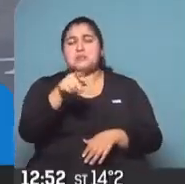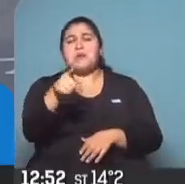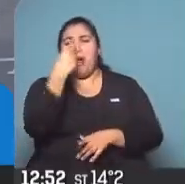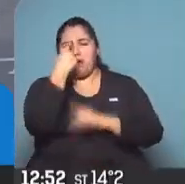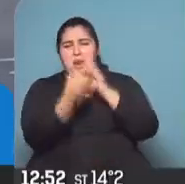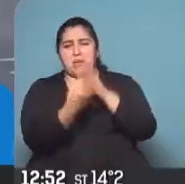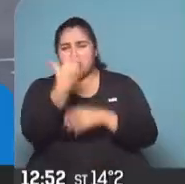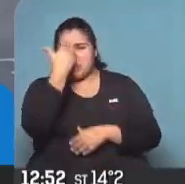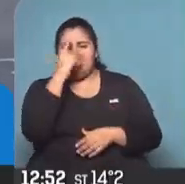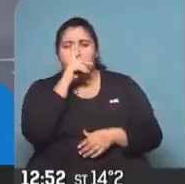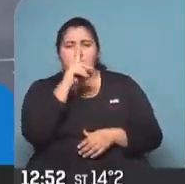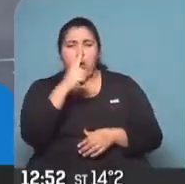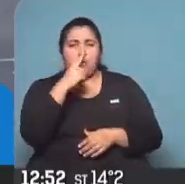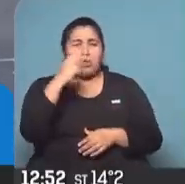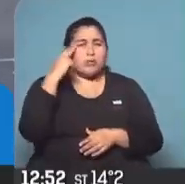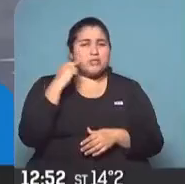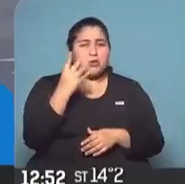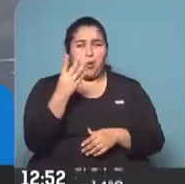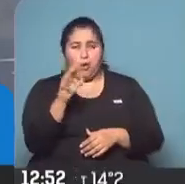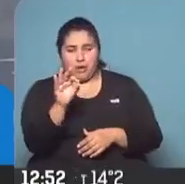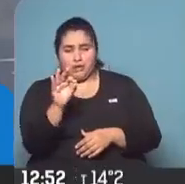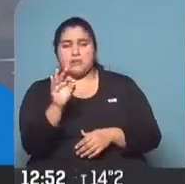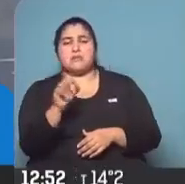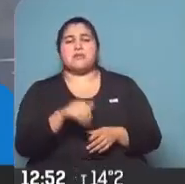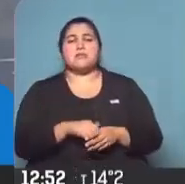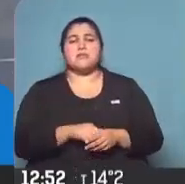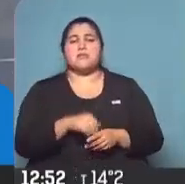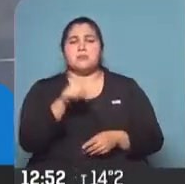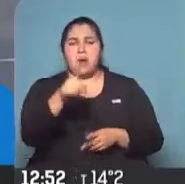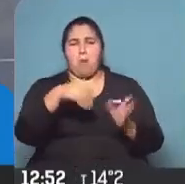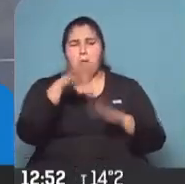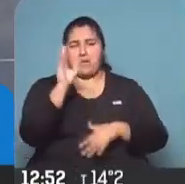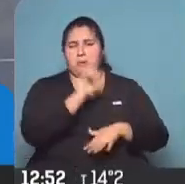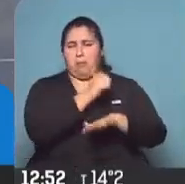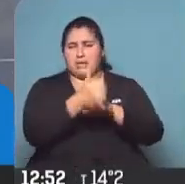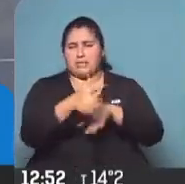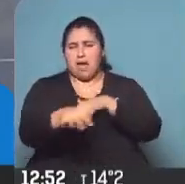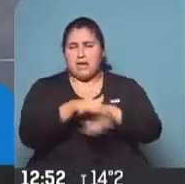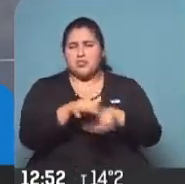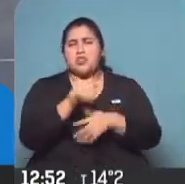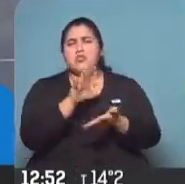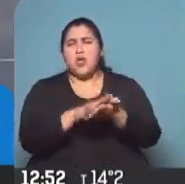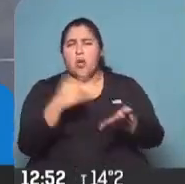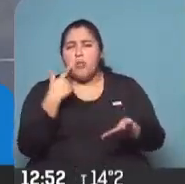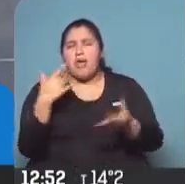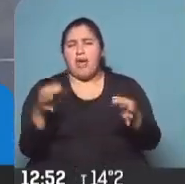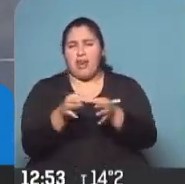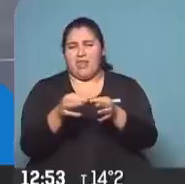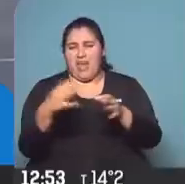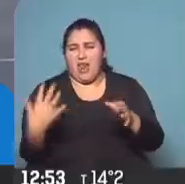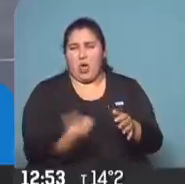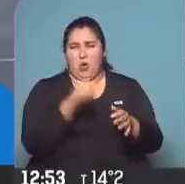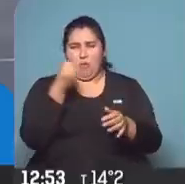15 de julio de 1940 como la destacada participación de las acciones por la recuperación de nuestras islas malvinas